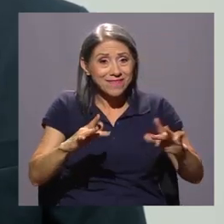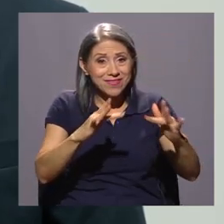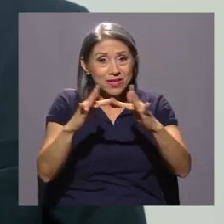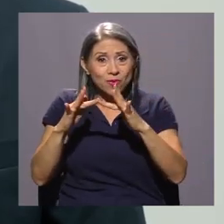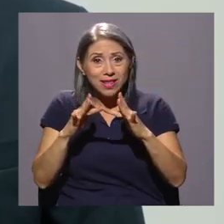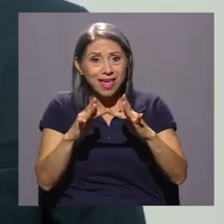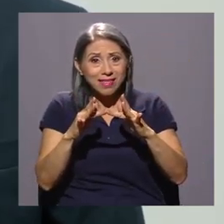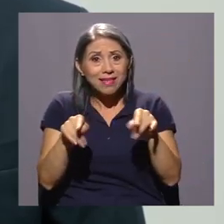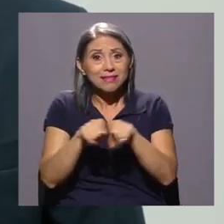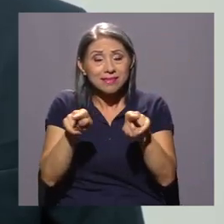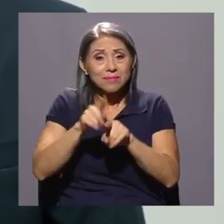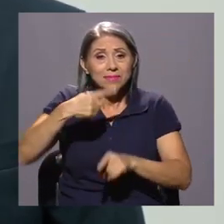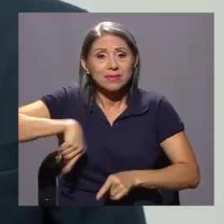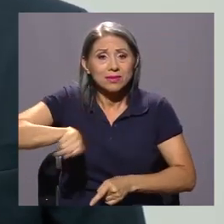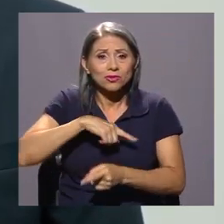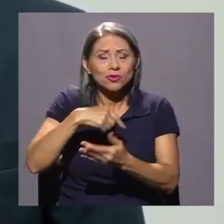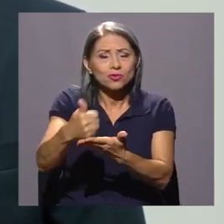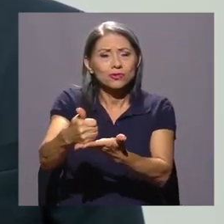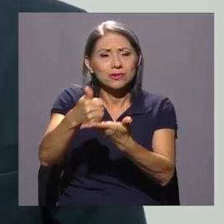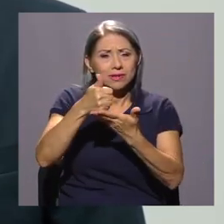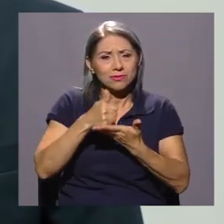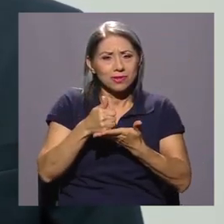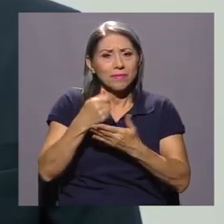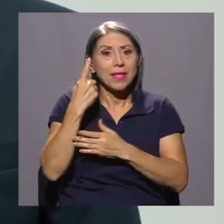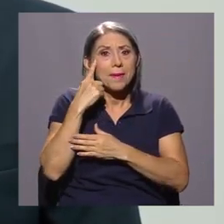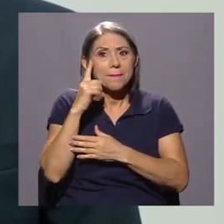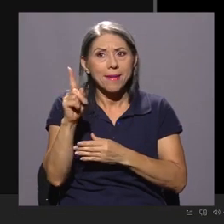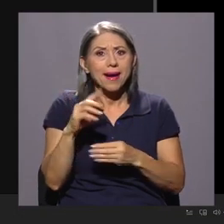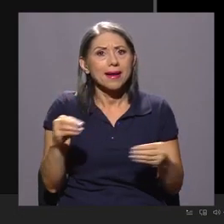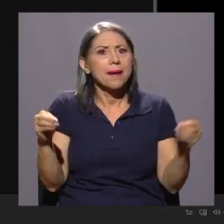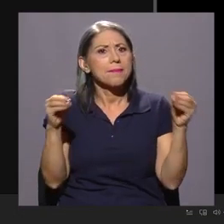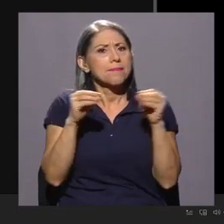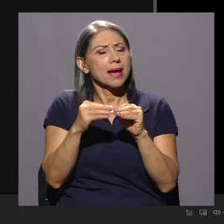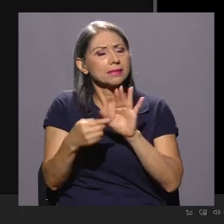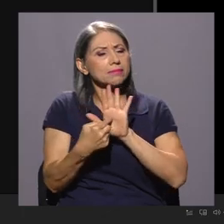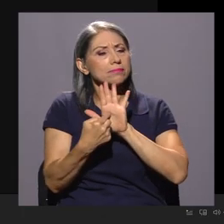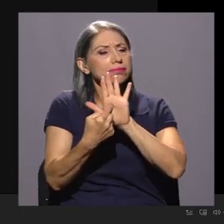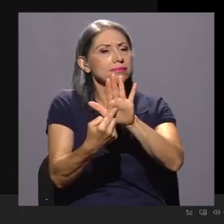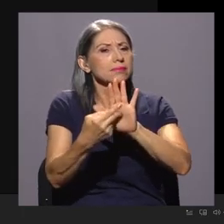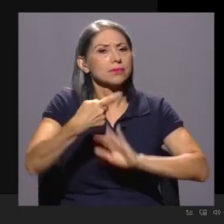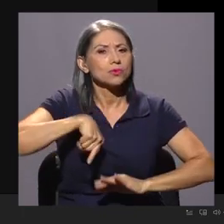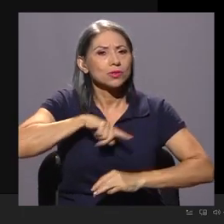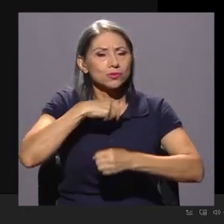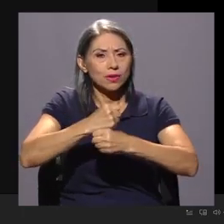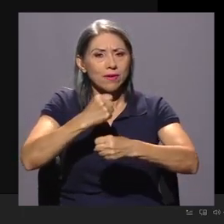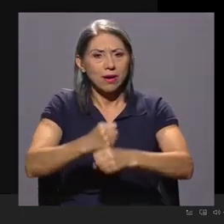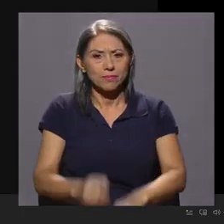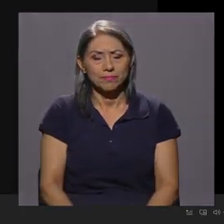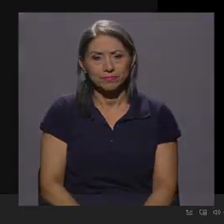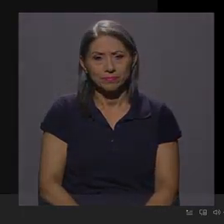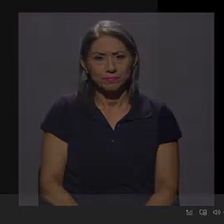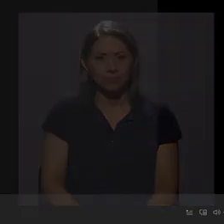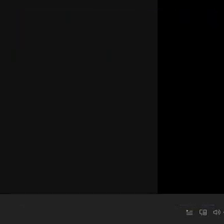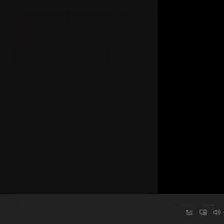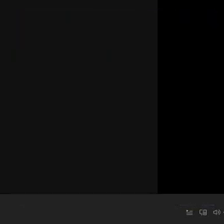digamos nos ayuda a nosotros también a expandir mucho más la visión sobre el trabajo que hacemos